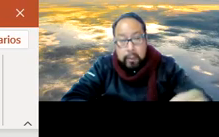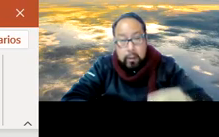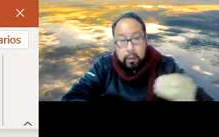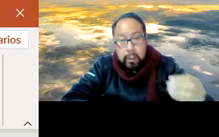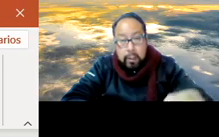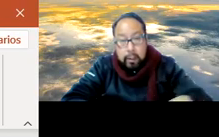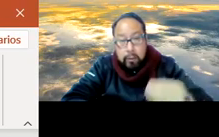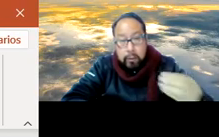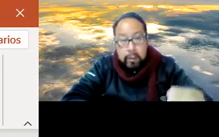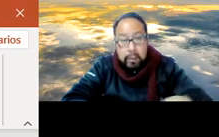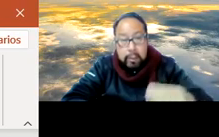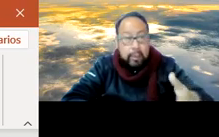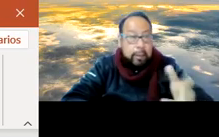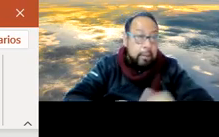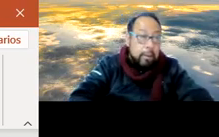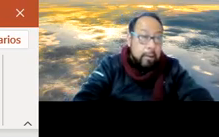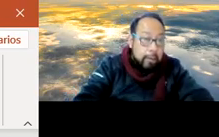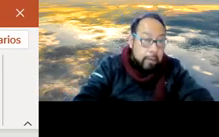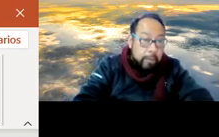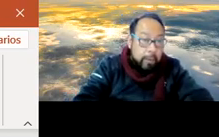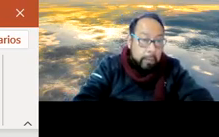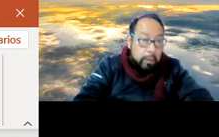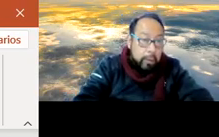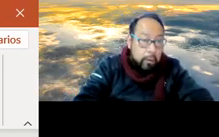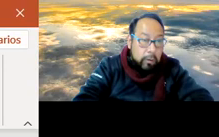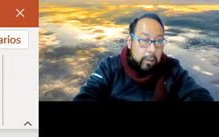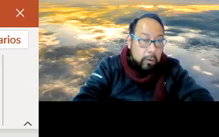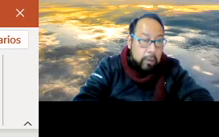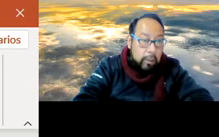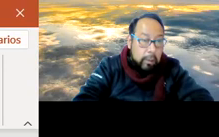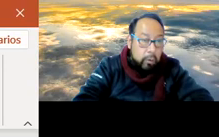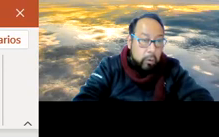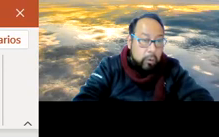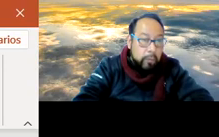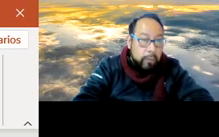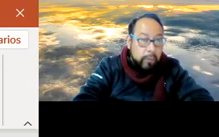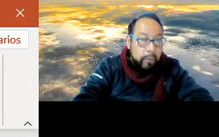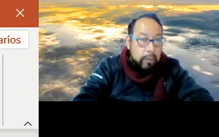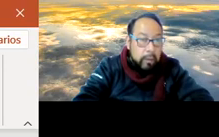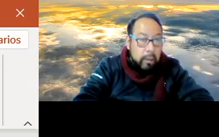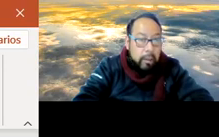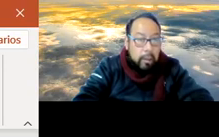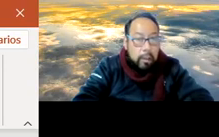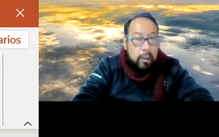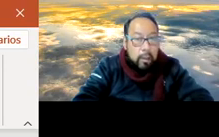es para editores, revisores, etcétera, y lo podemos encontrar en los artículos.